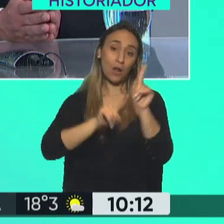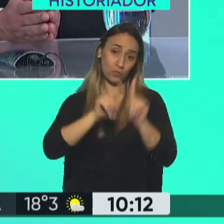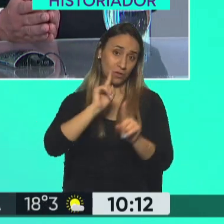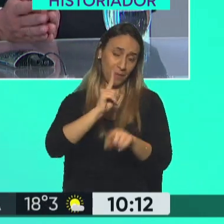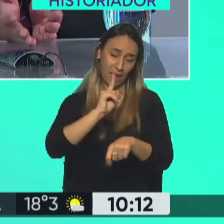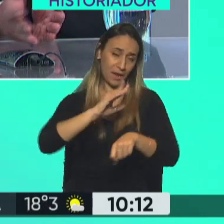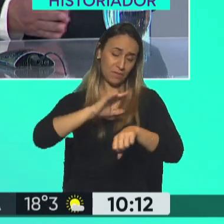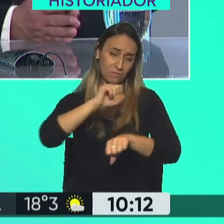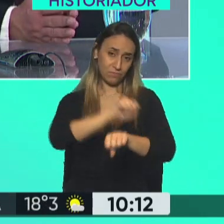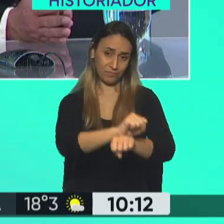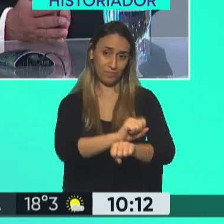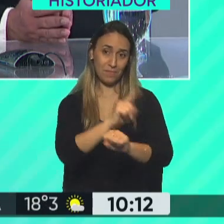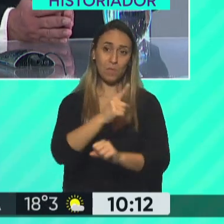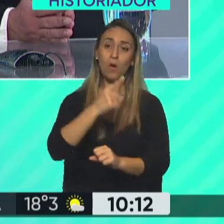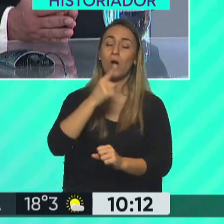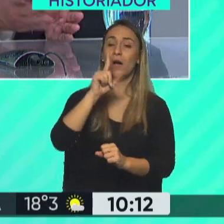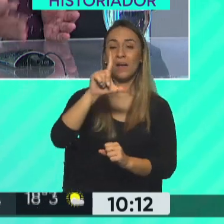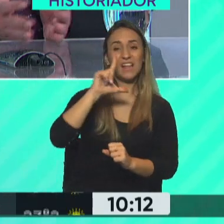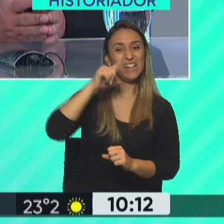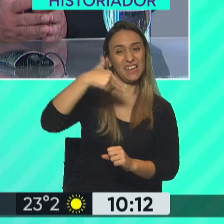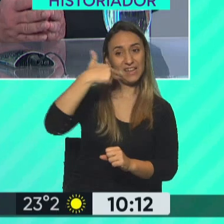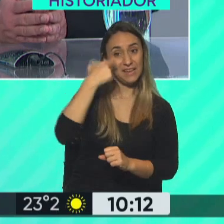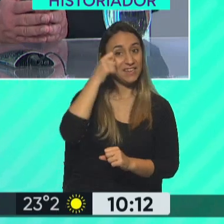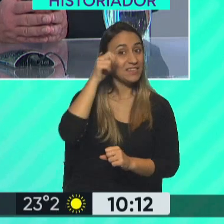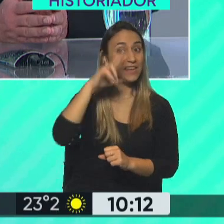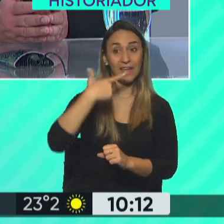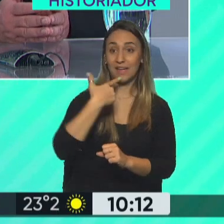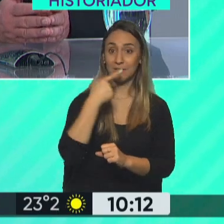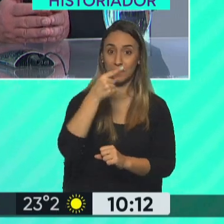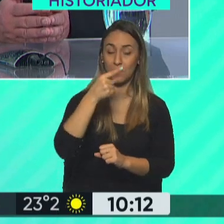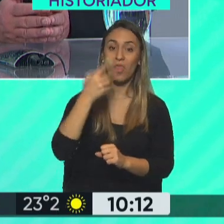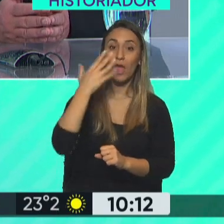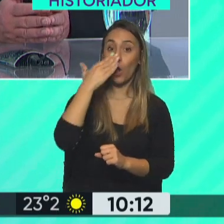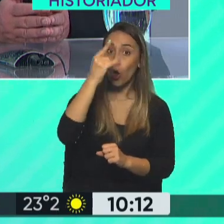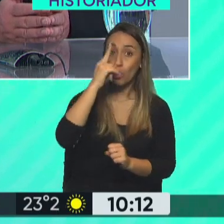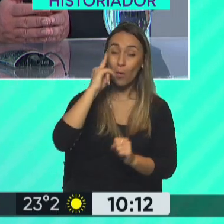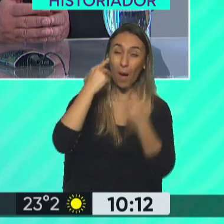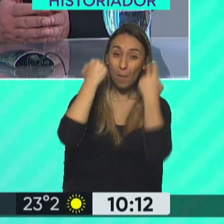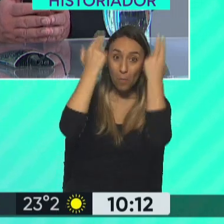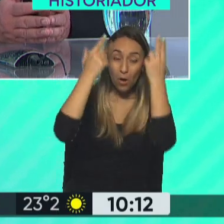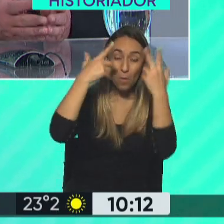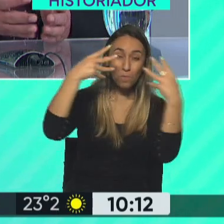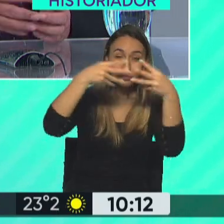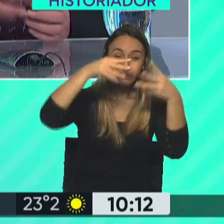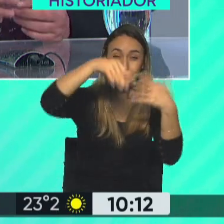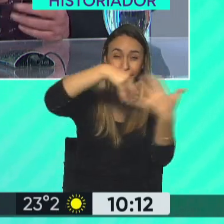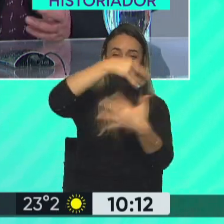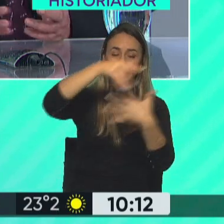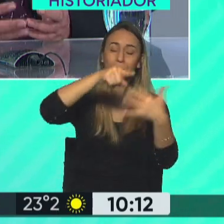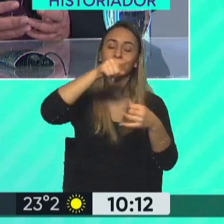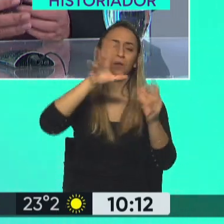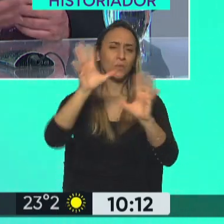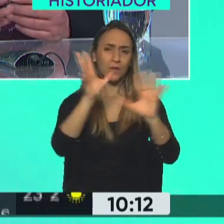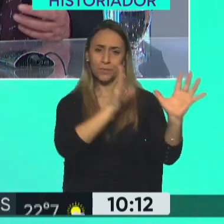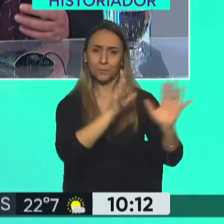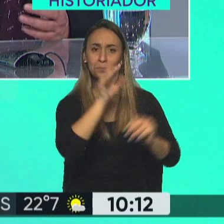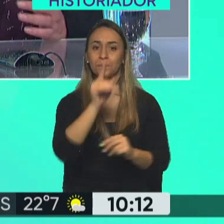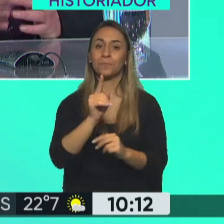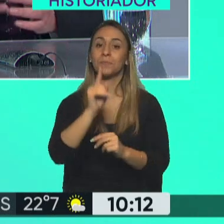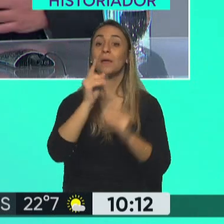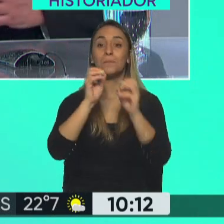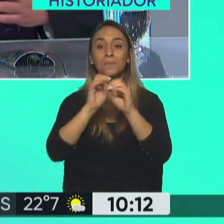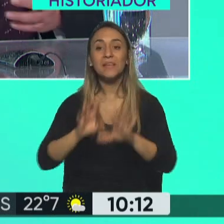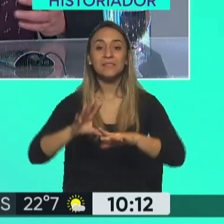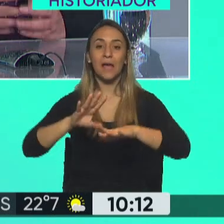Santiago de Liniers con la contrarrevolución de Córdoba en cabeza de tigre. Y después, bueno, empieza, digamos, los movimientos